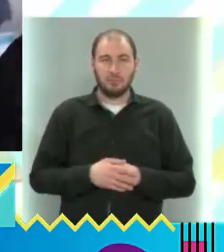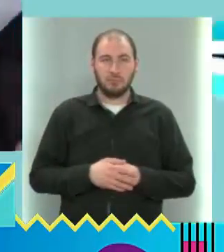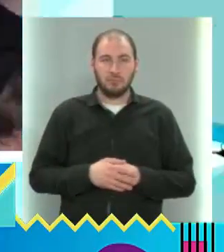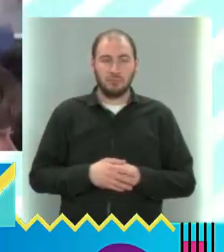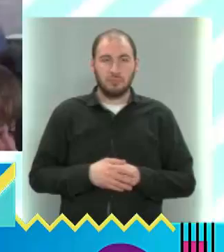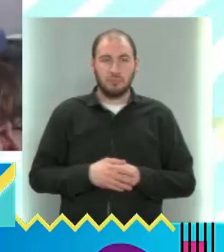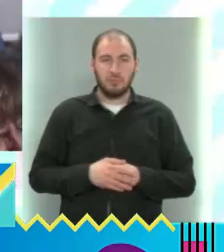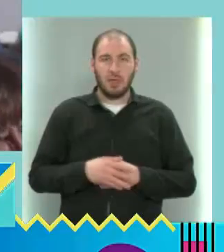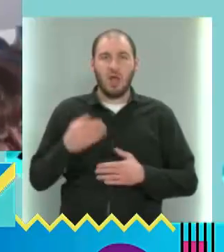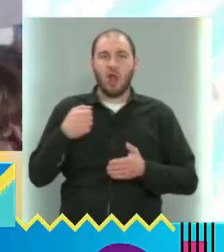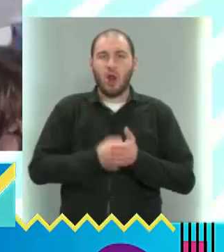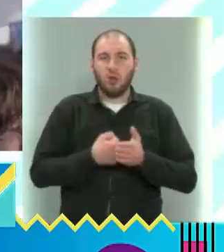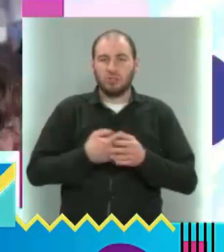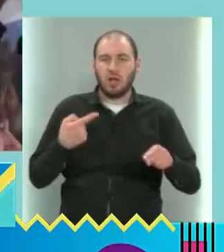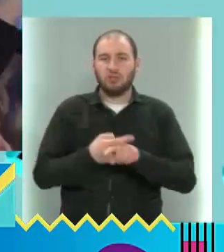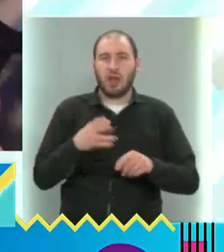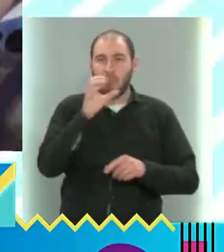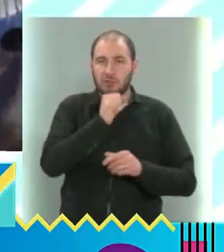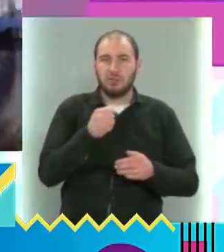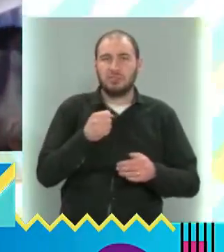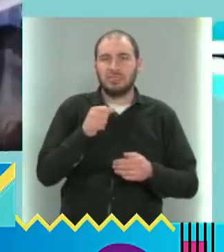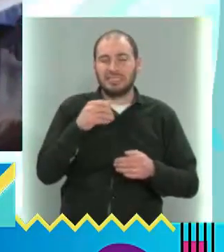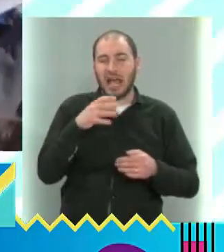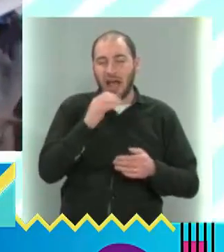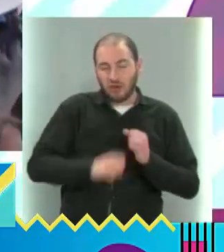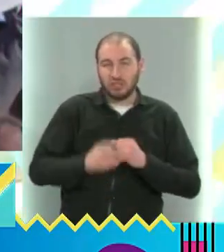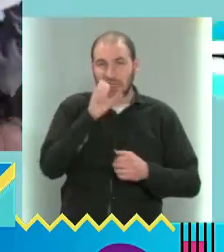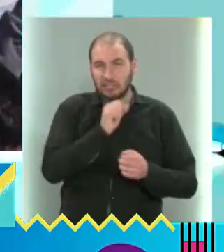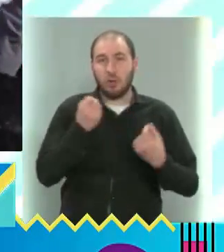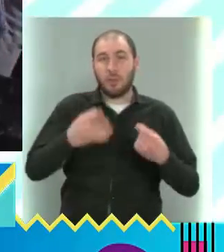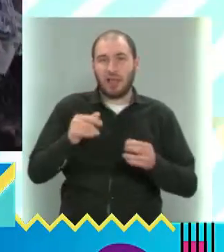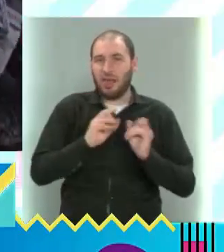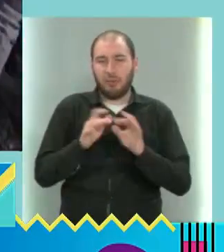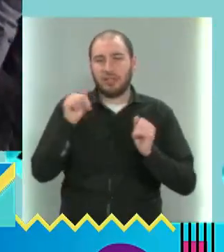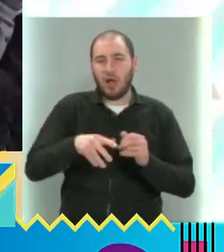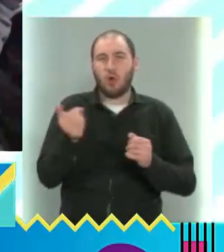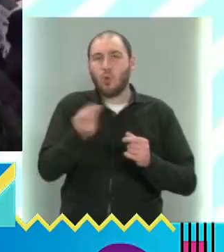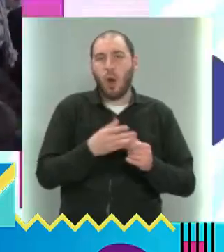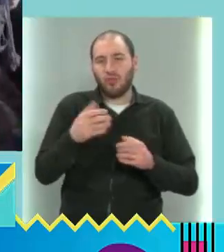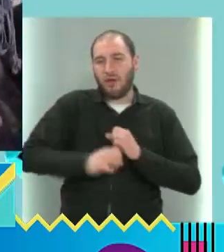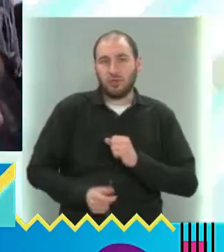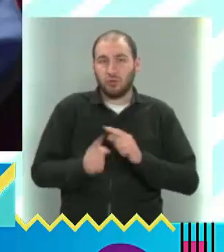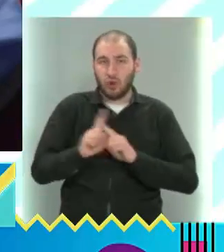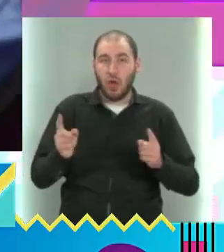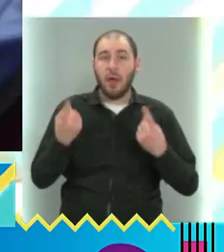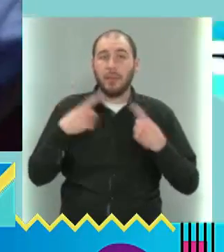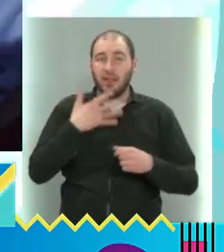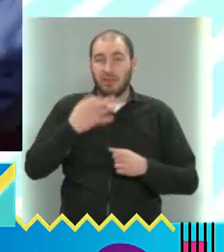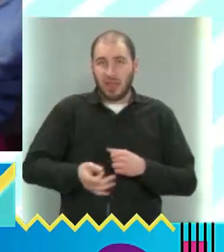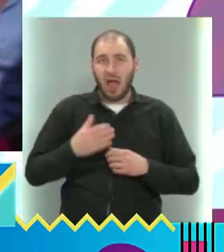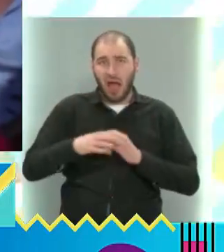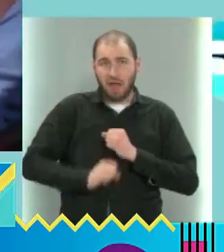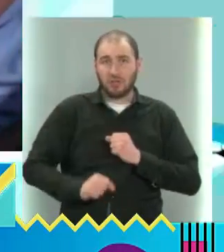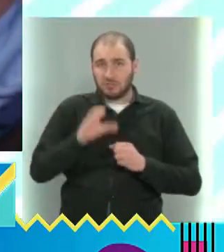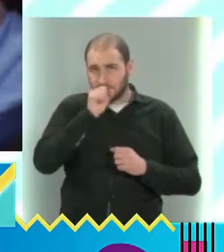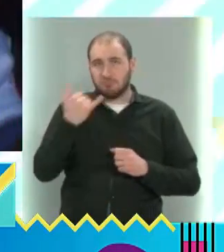de la lucha contra el aborto clandestino, porque evidentemente no vamos a discutir acá cuántos abortos se producen, pero ciertamente se producen